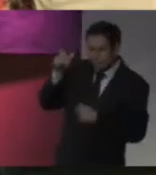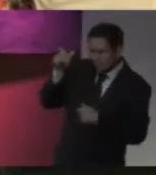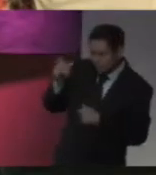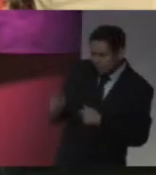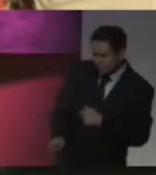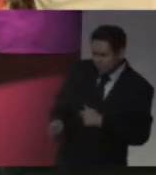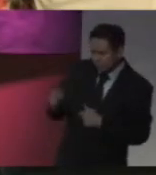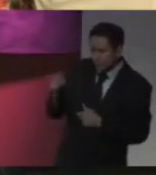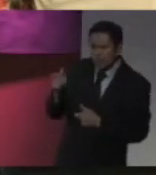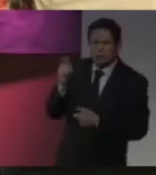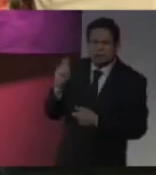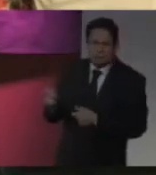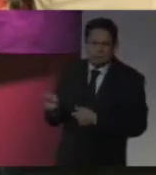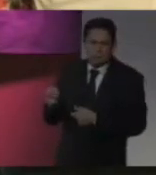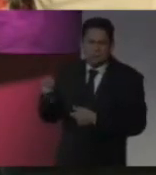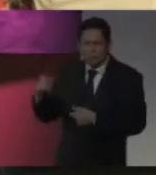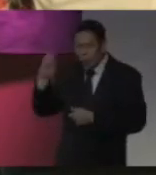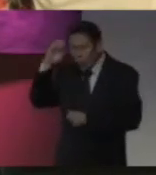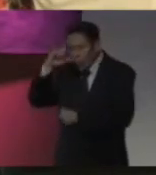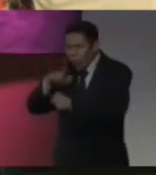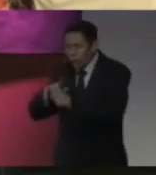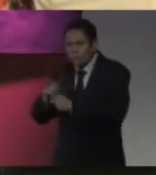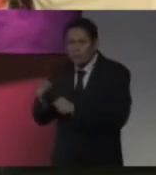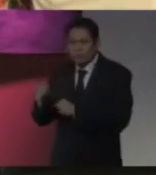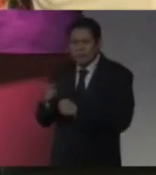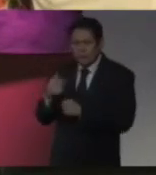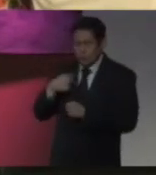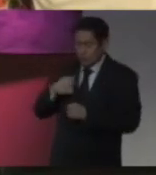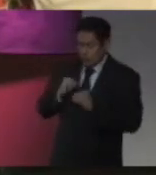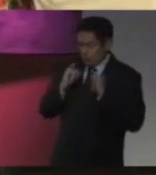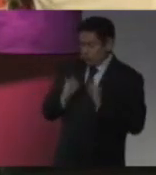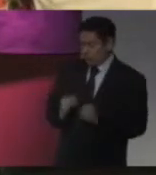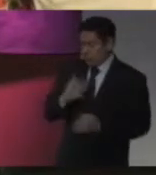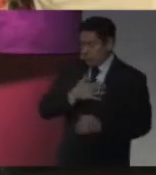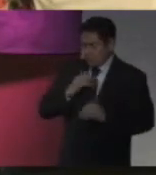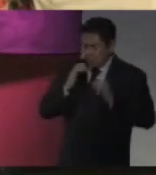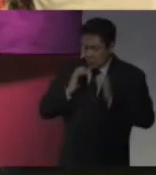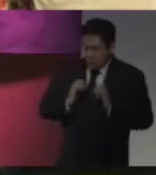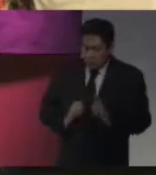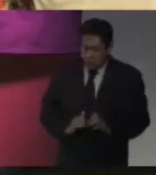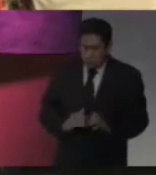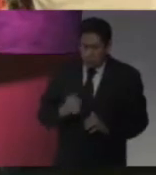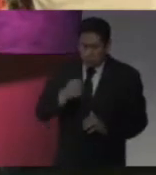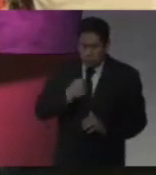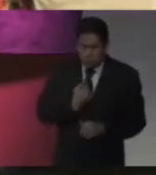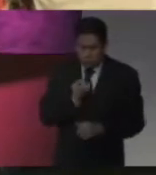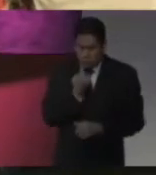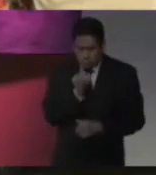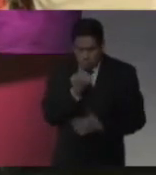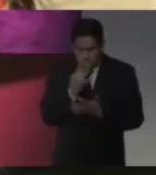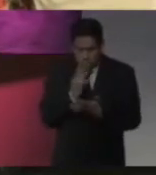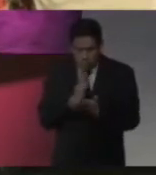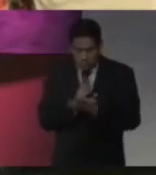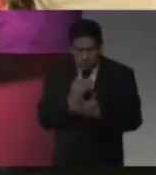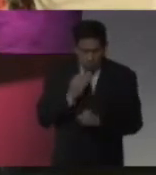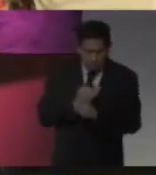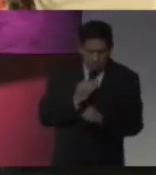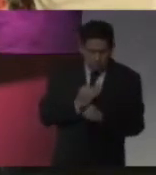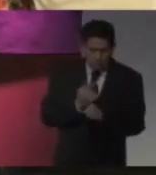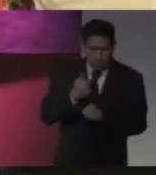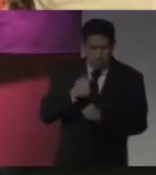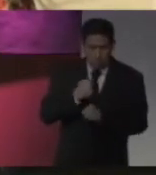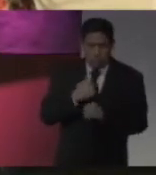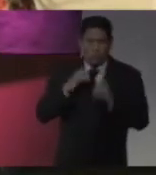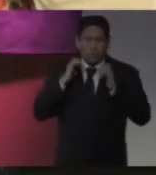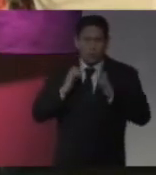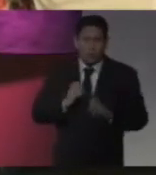termina, no es individuo. Yo no soy nada más mi cuerpo, no soy yo nada más aquí, encapsulada en